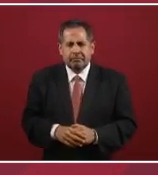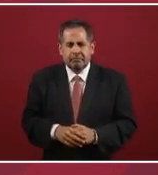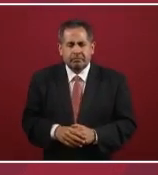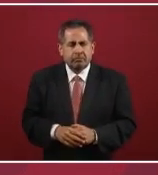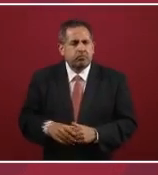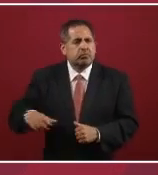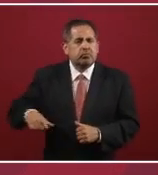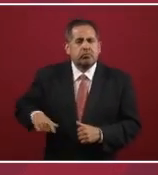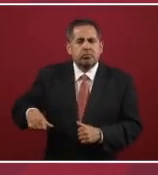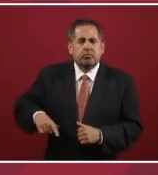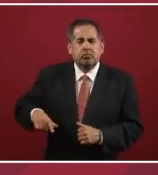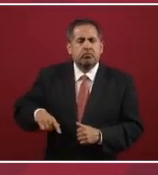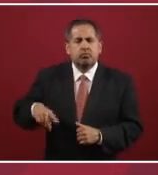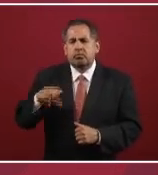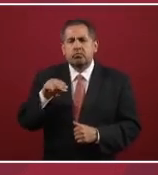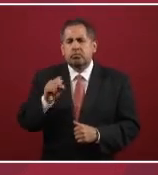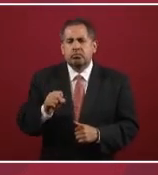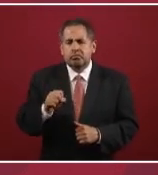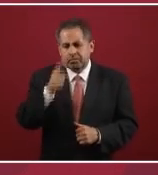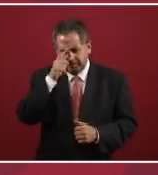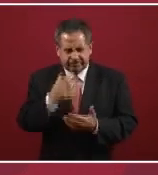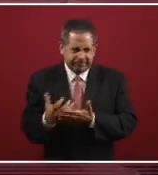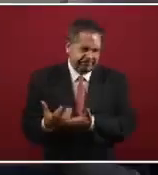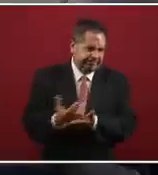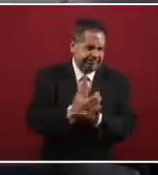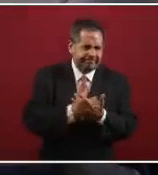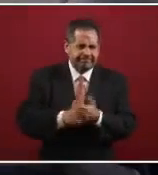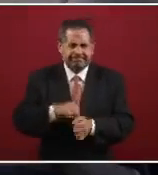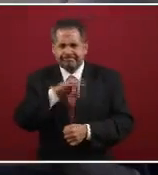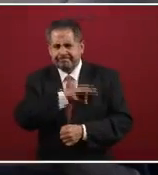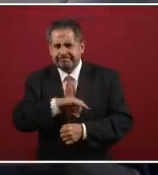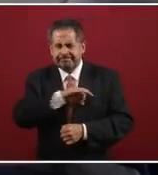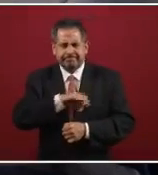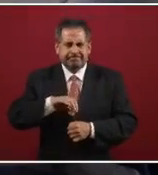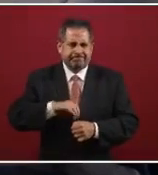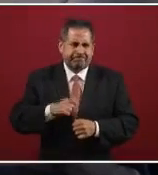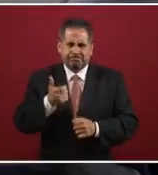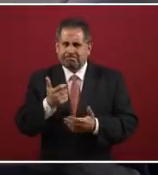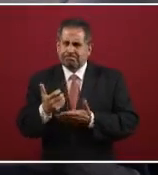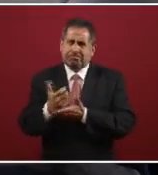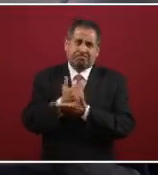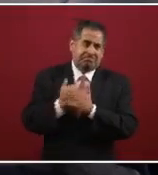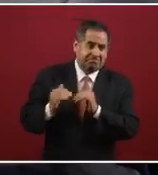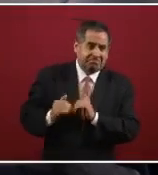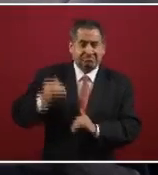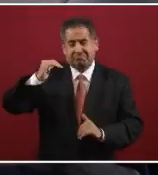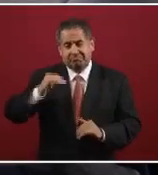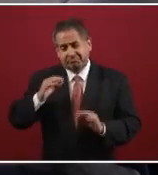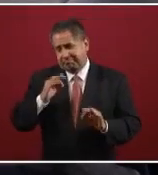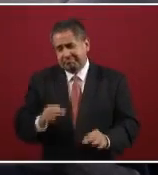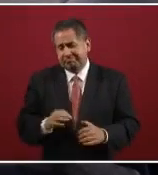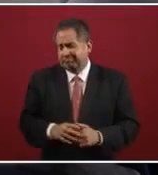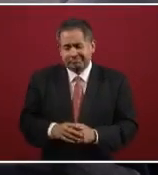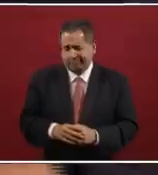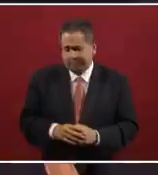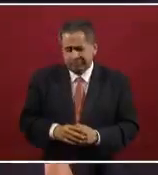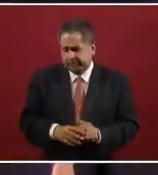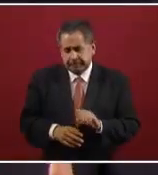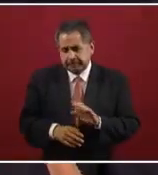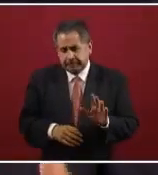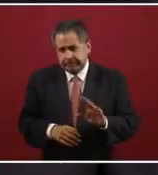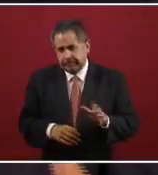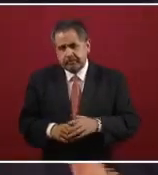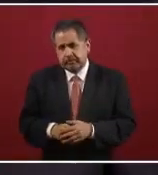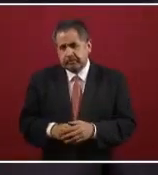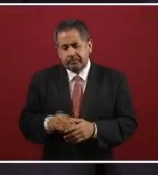el gobierno no es para ganar sueldos elevados eso se